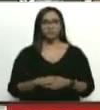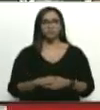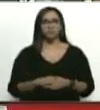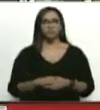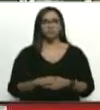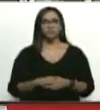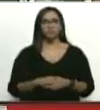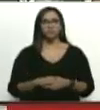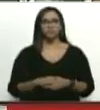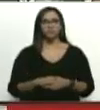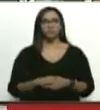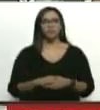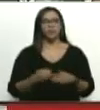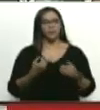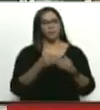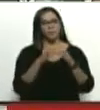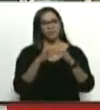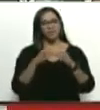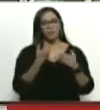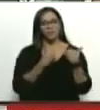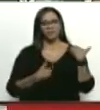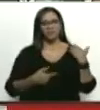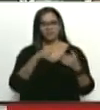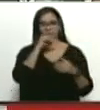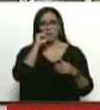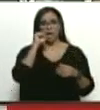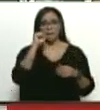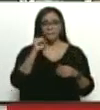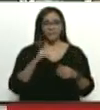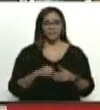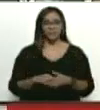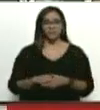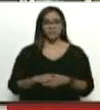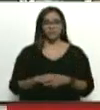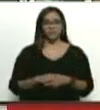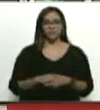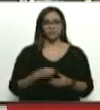al presidente, compañero presidente Nicolás Maduro, hecha